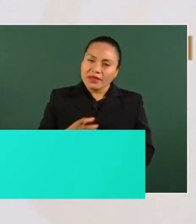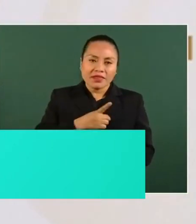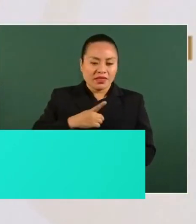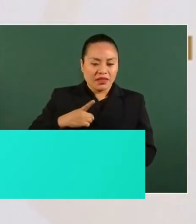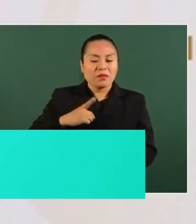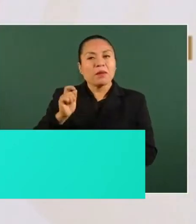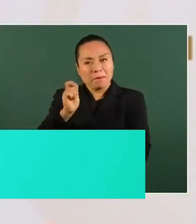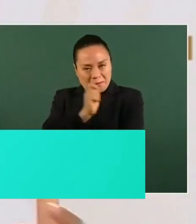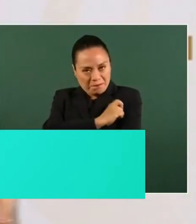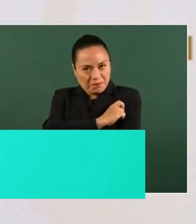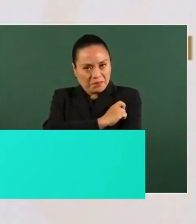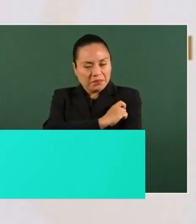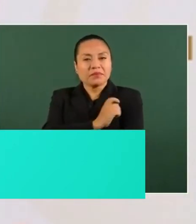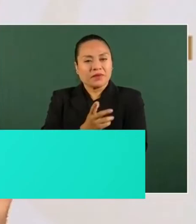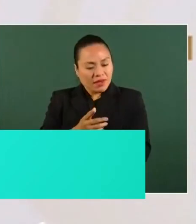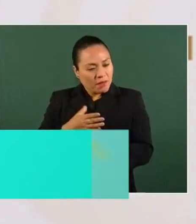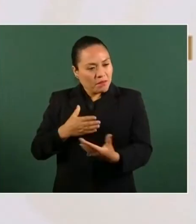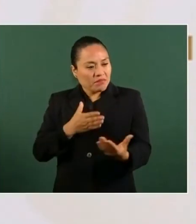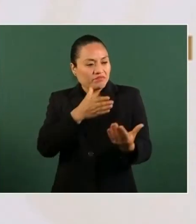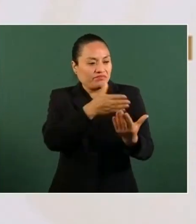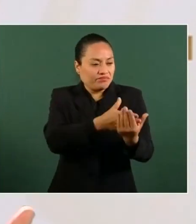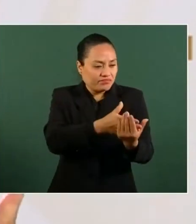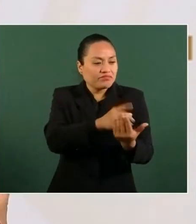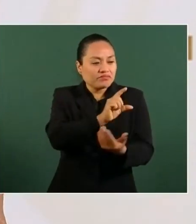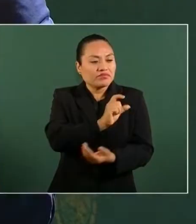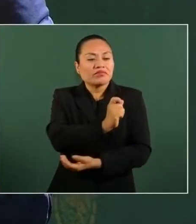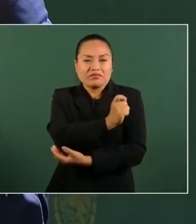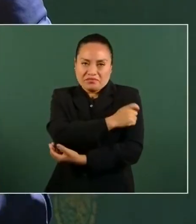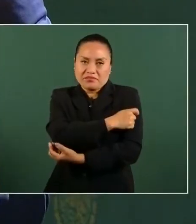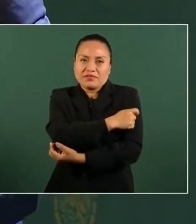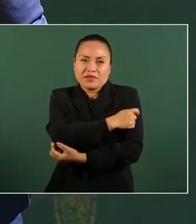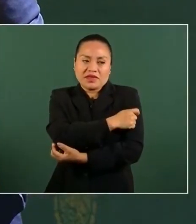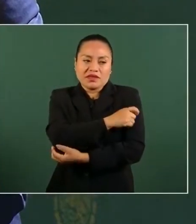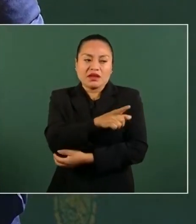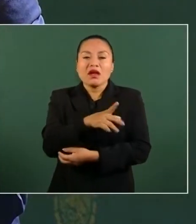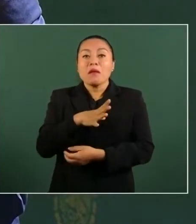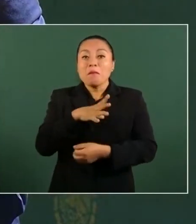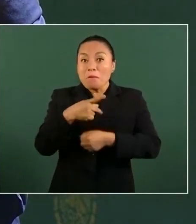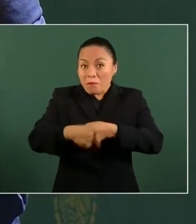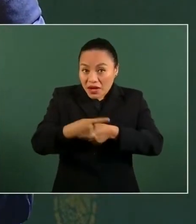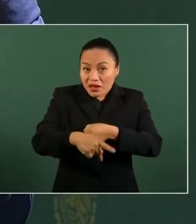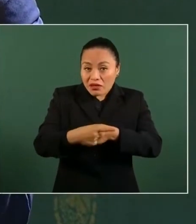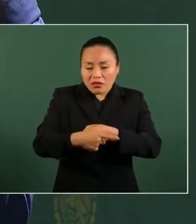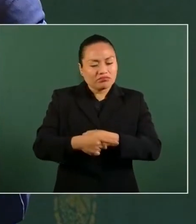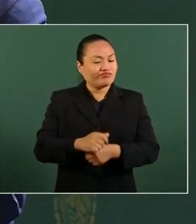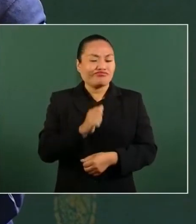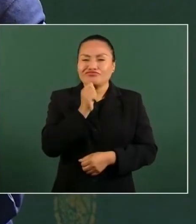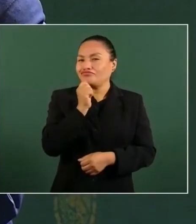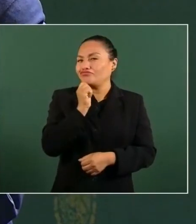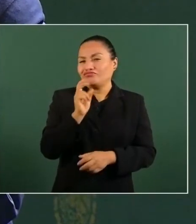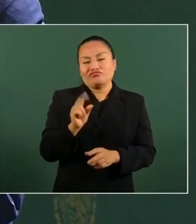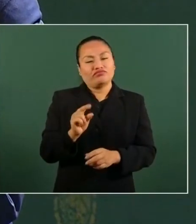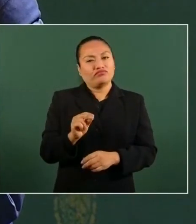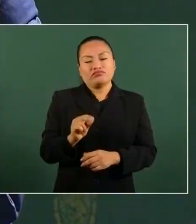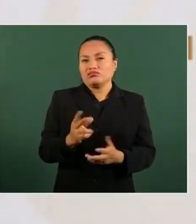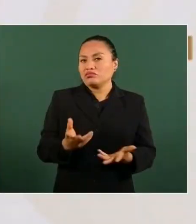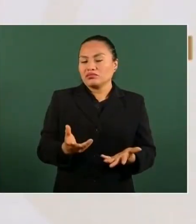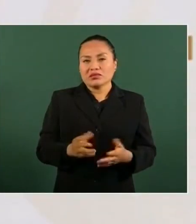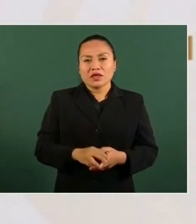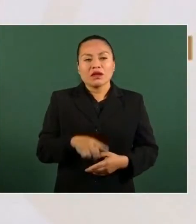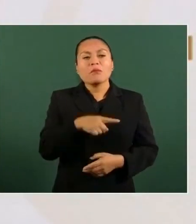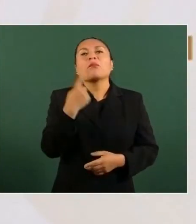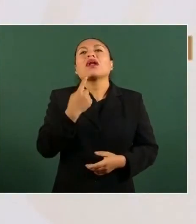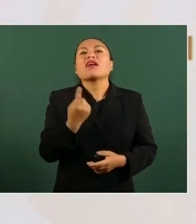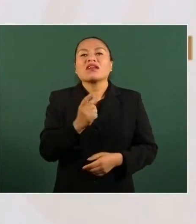que no corren riesgos, al contrario, es para